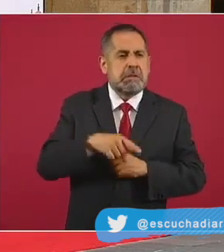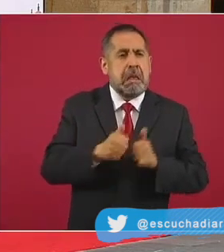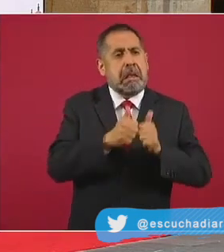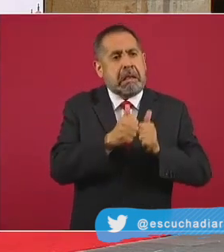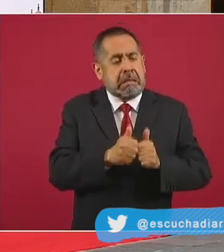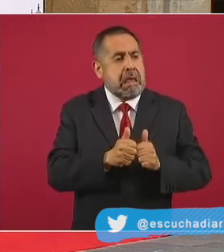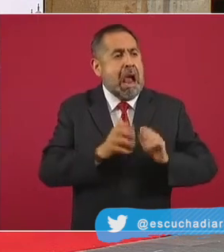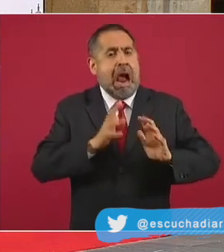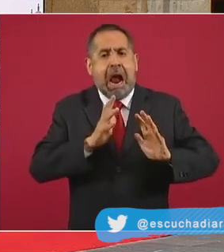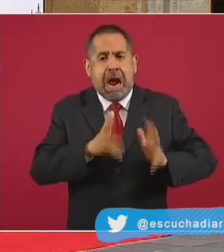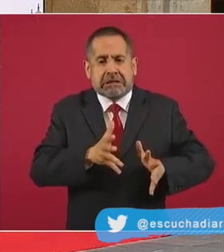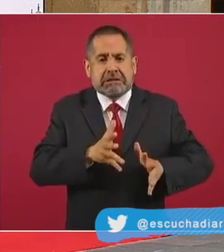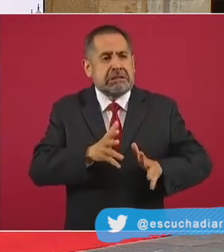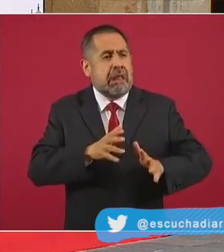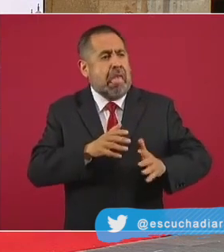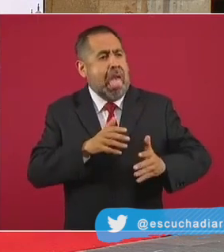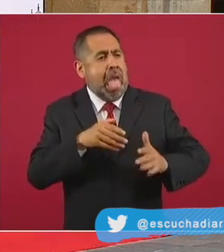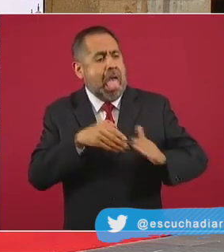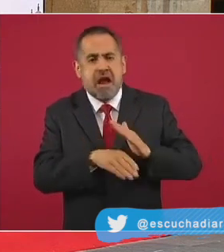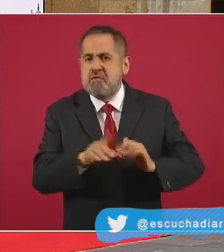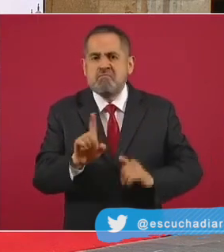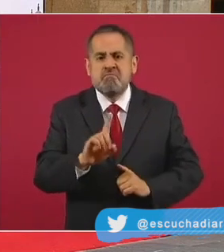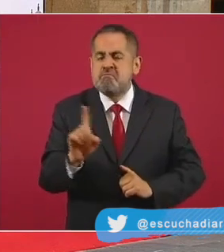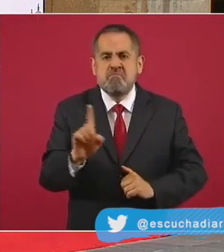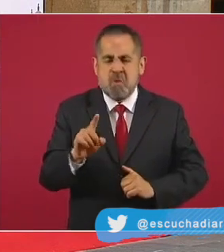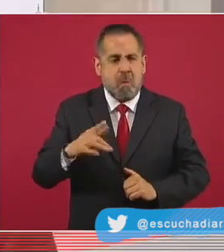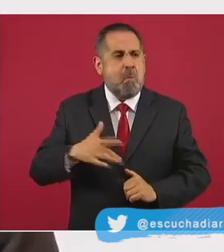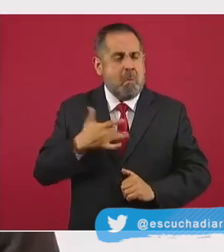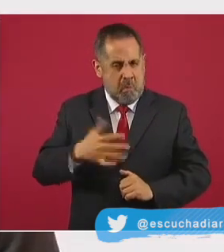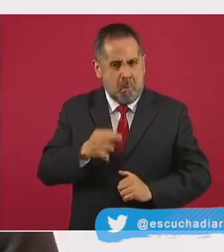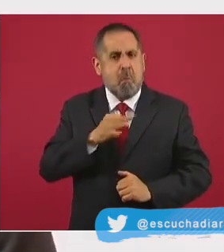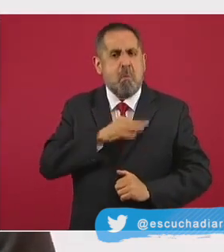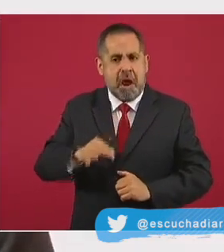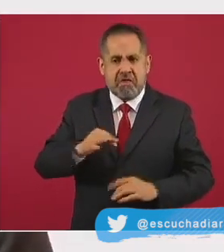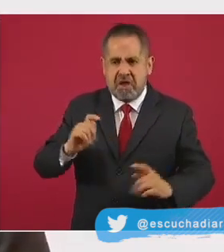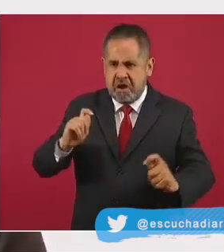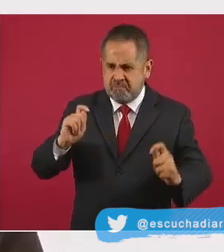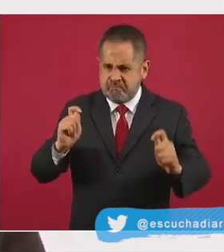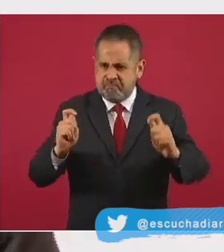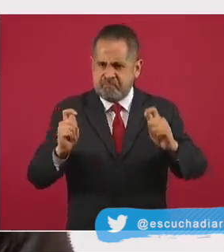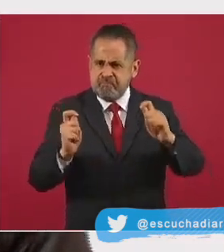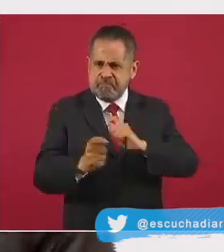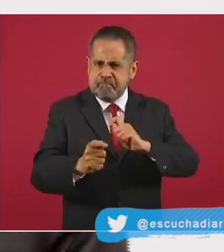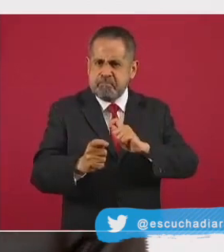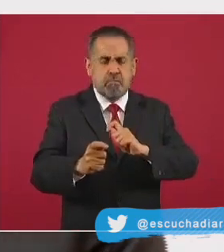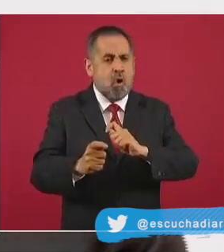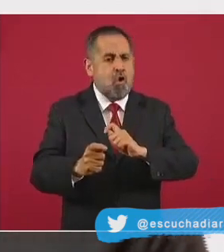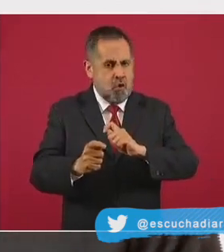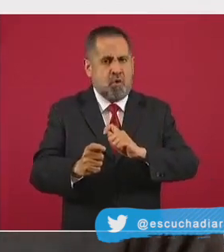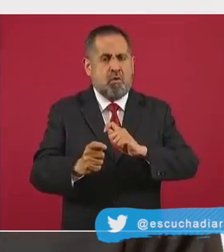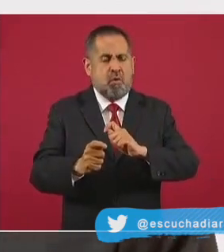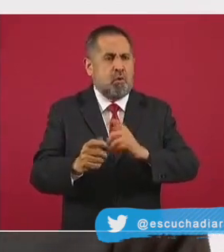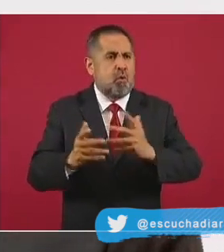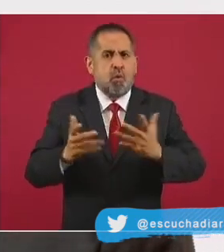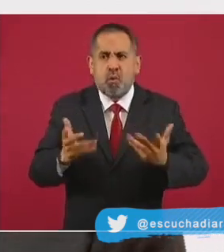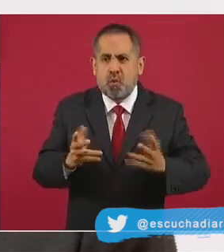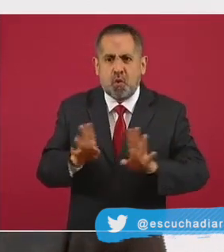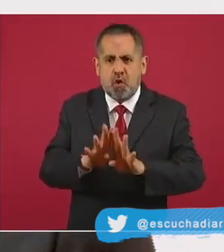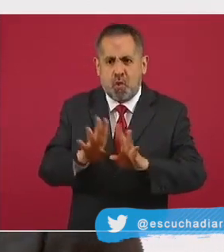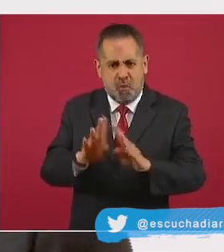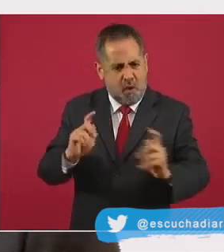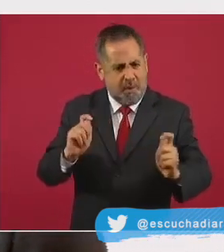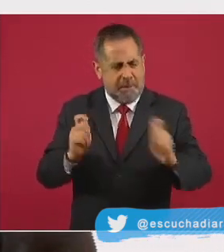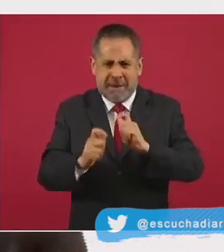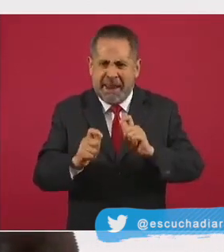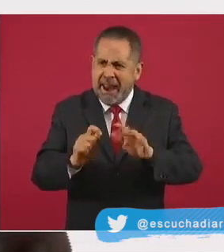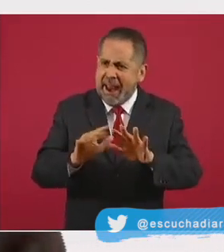o decadencia, y que hacer realidad la transformación dependía, en